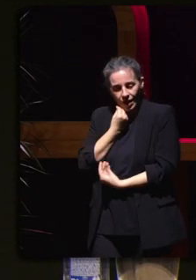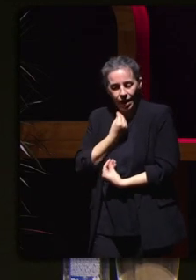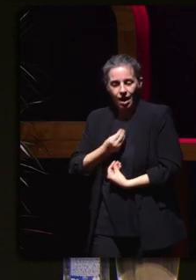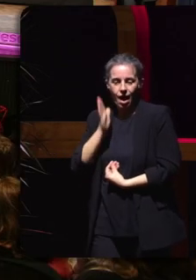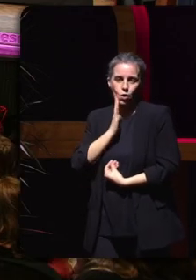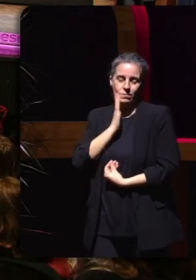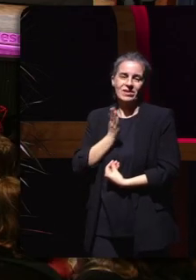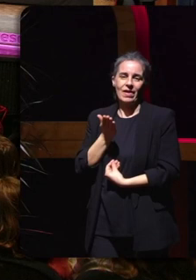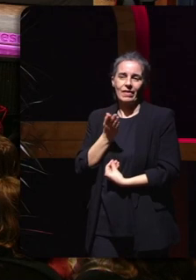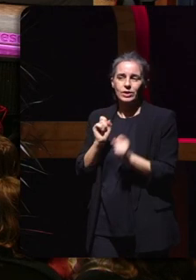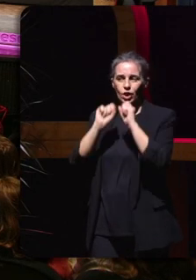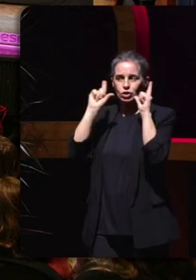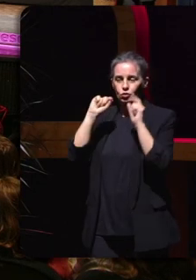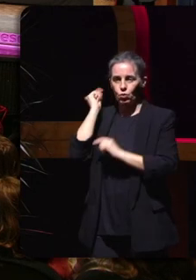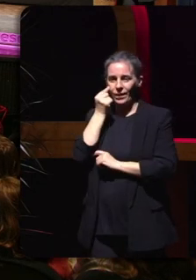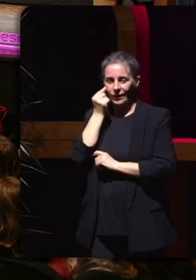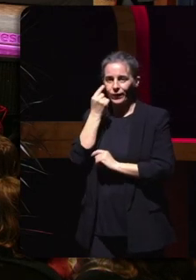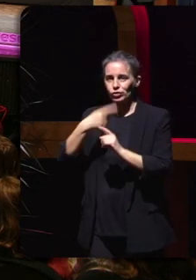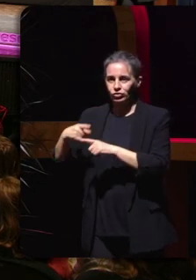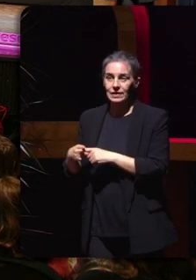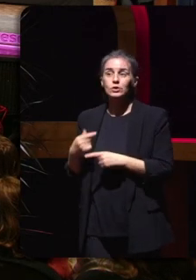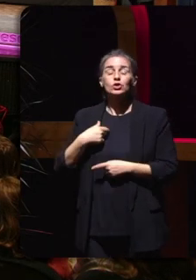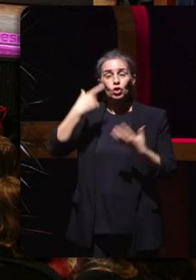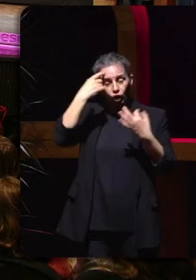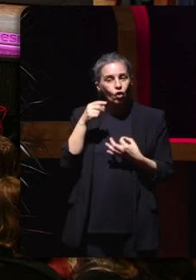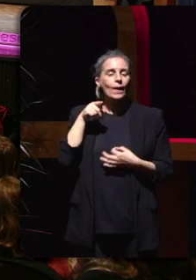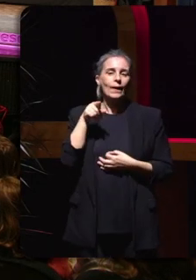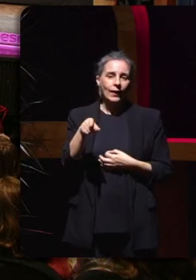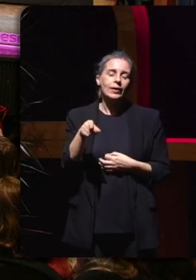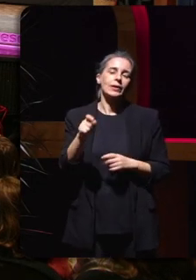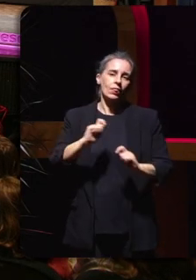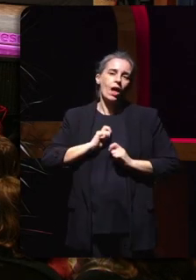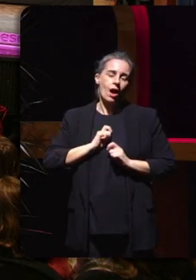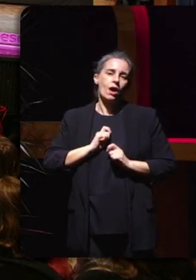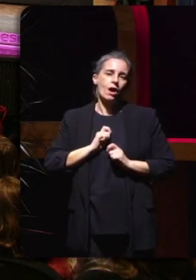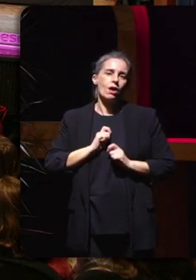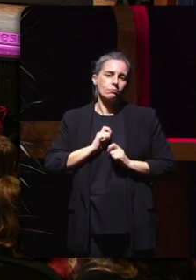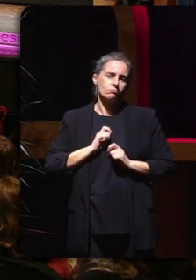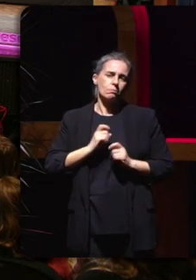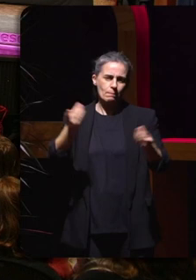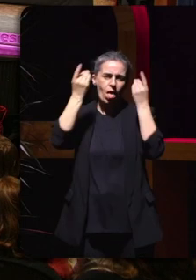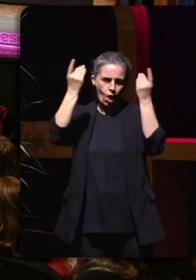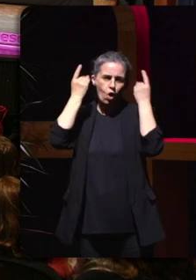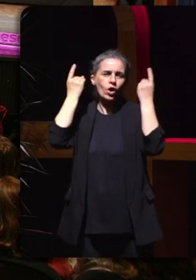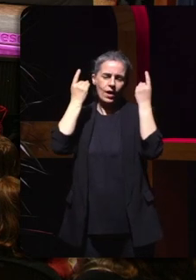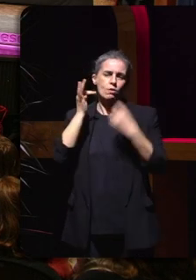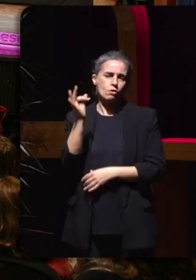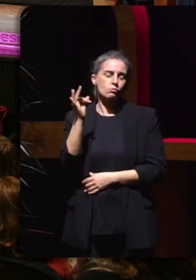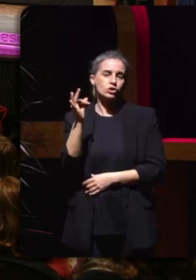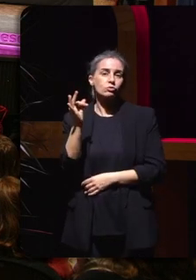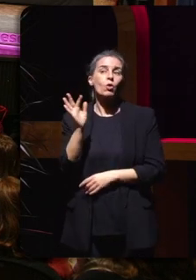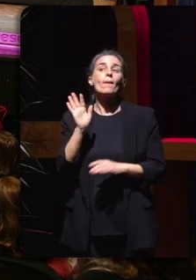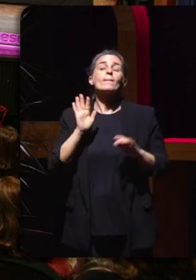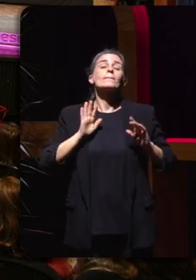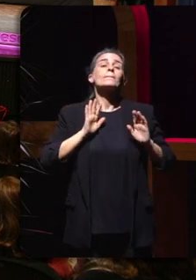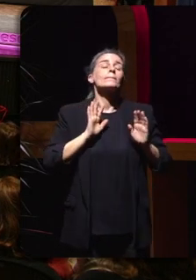descubran ciertas cosas o sea creo que en ese sentido sí que ha hecho mucha pedagogía a pesar de que si yo